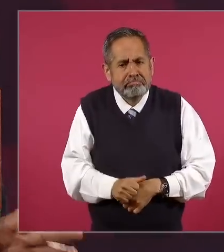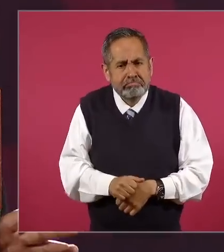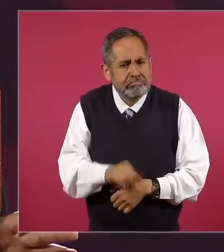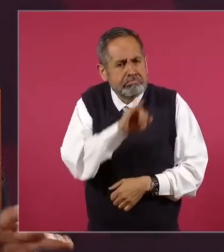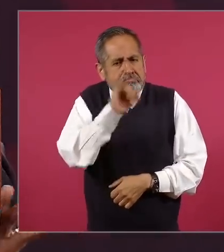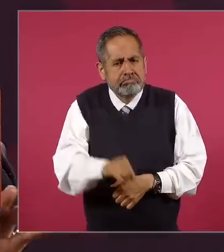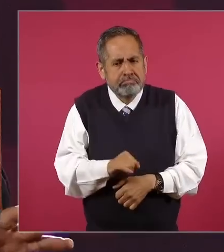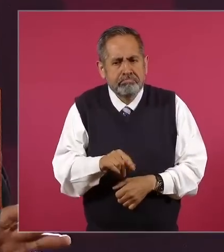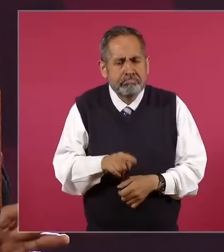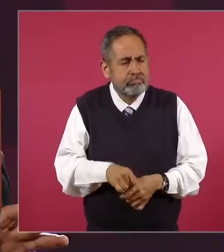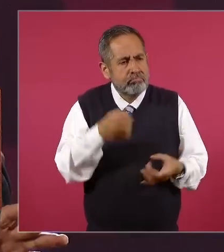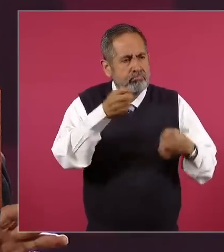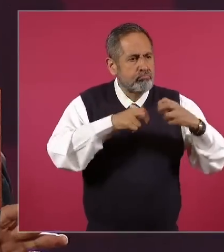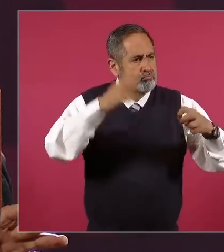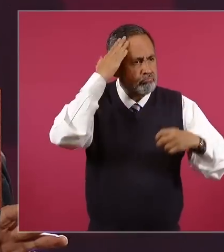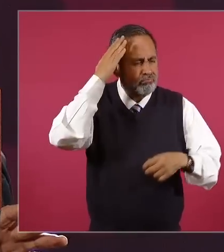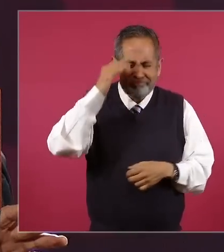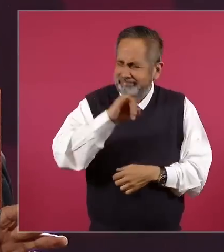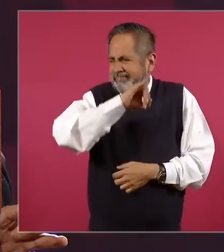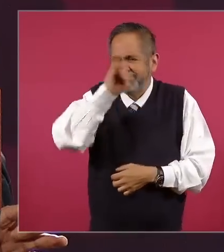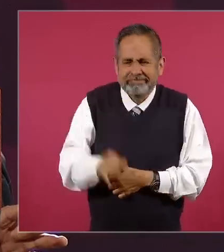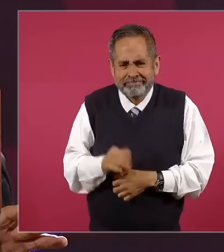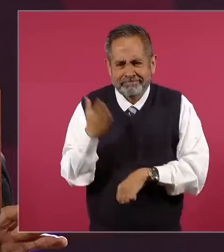a un ministro, nunca.